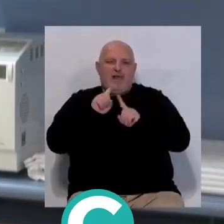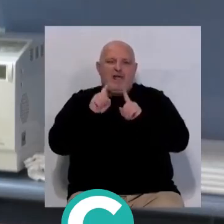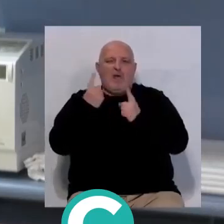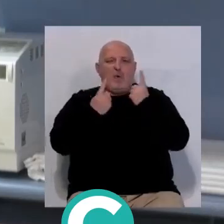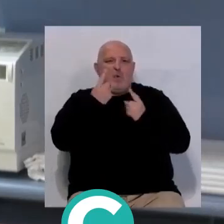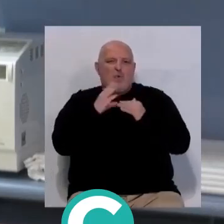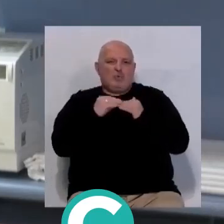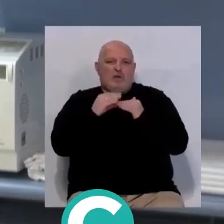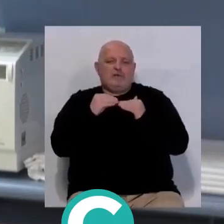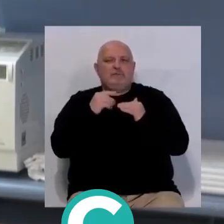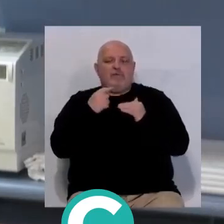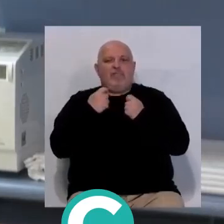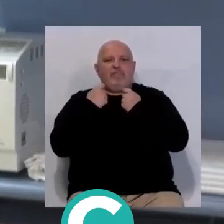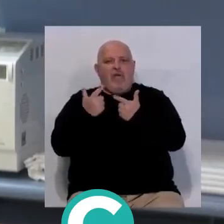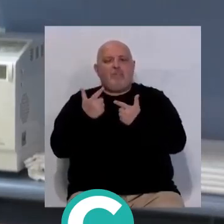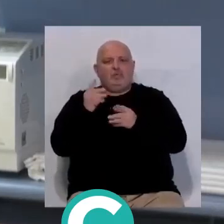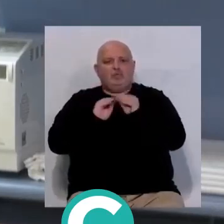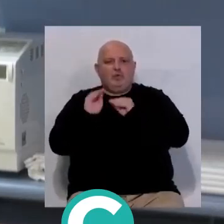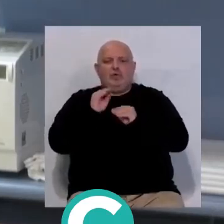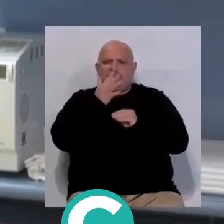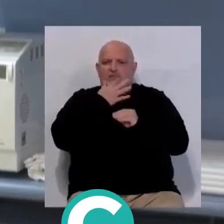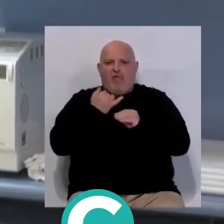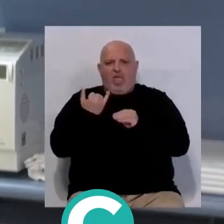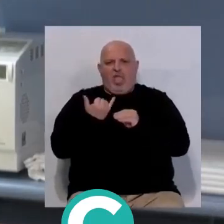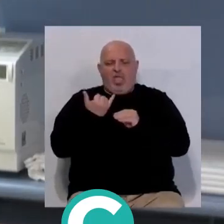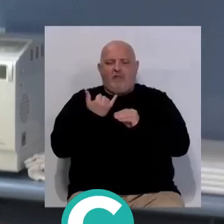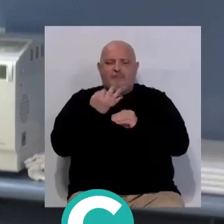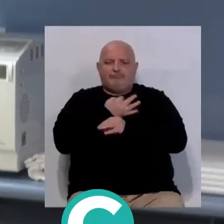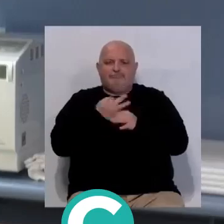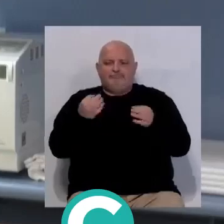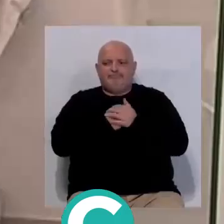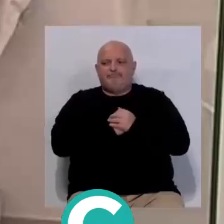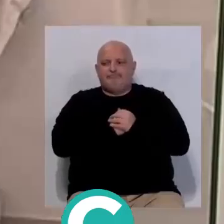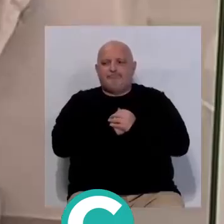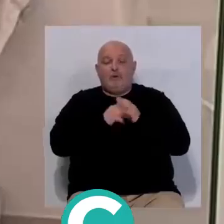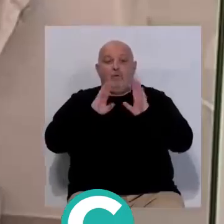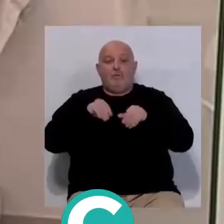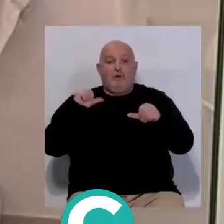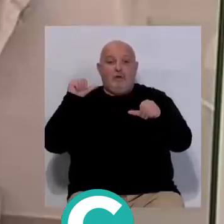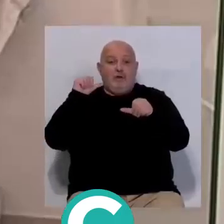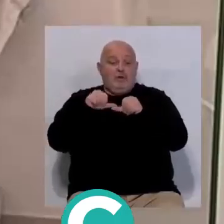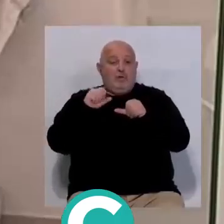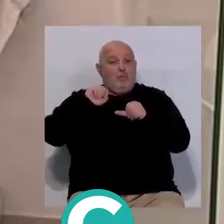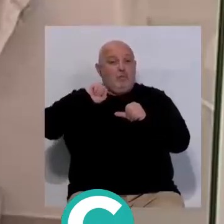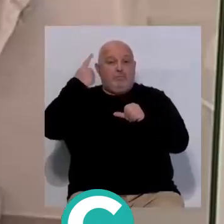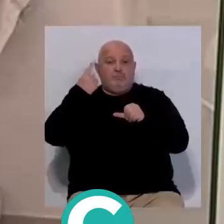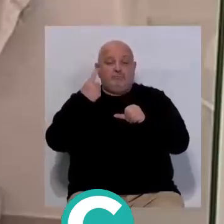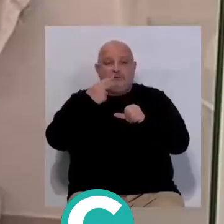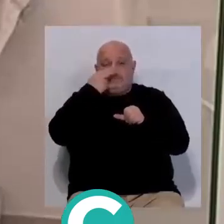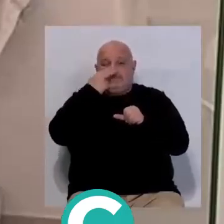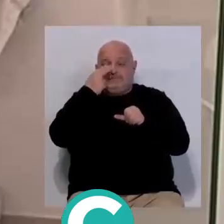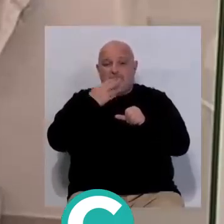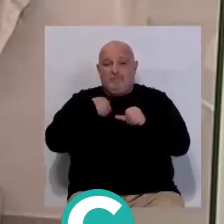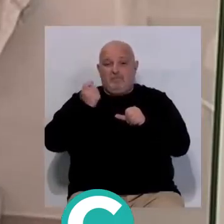algunos pacientes y nosotros le podemos dar una solución muy sencilla y muy eficaz. En los últimos años, uno de los principales intereses de